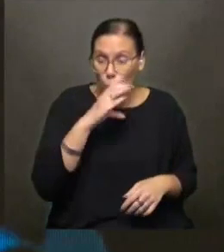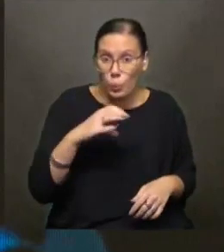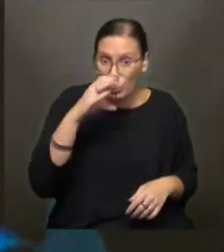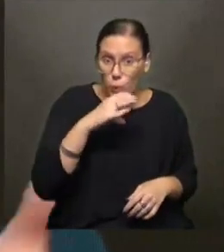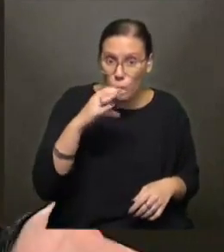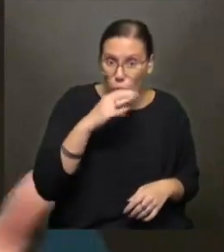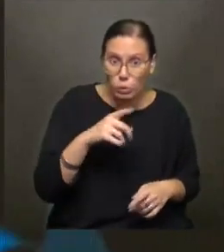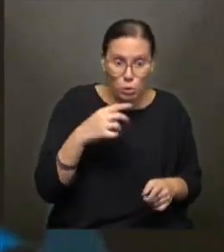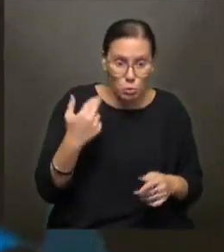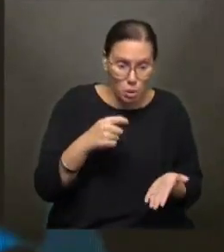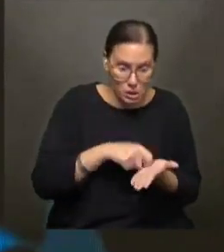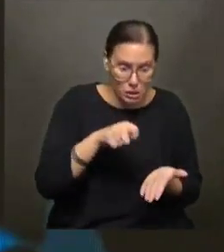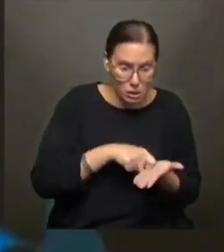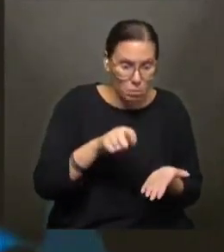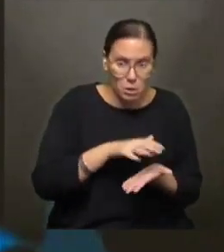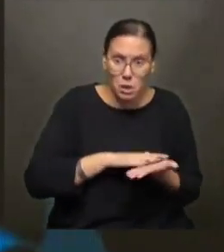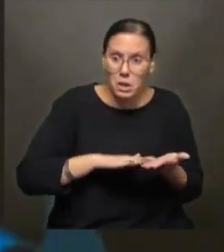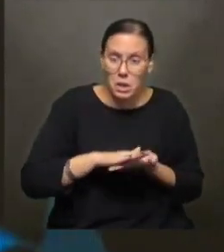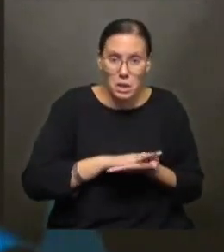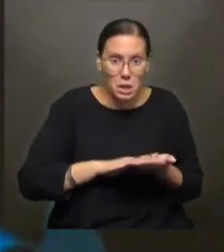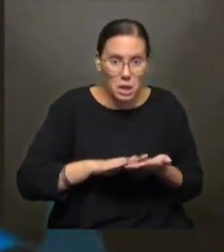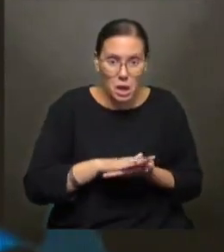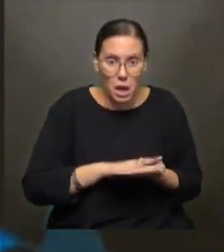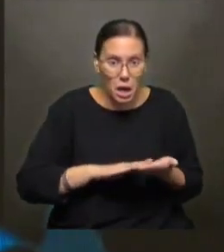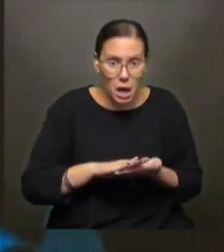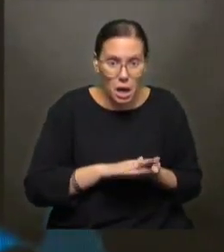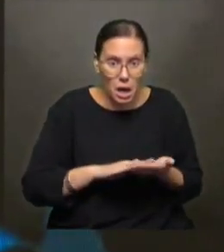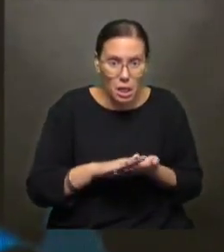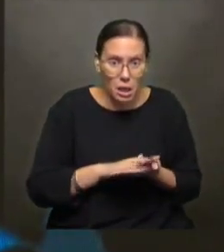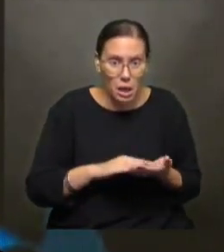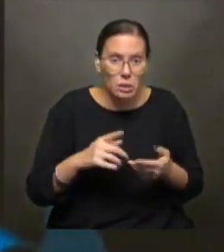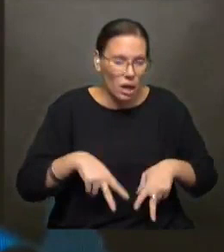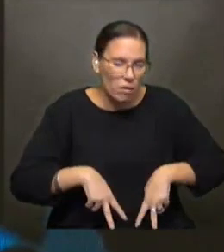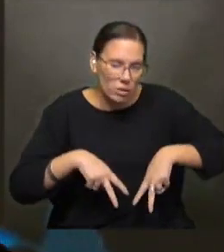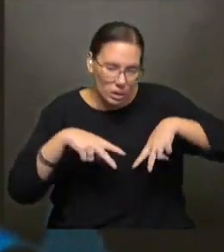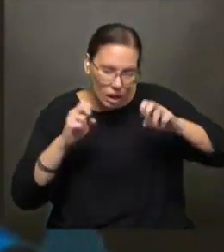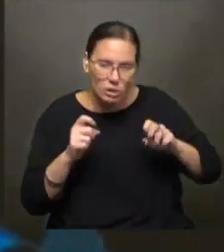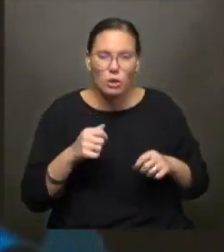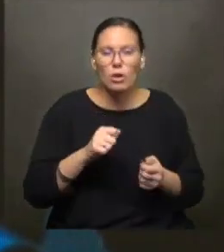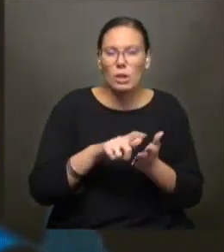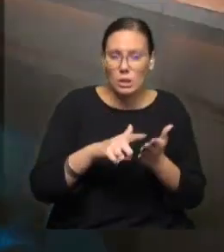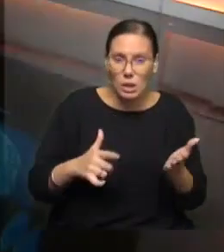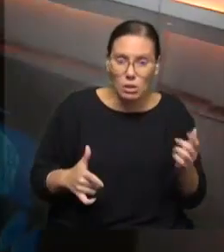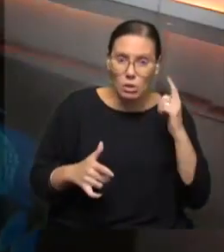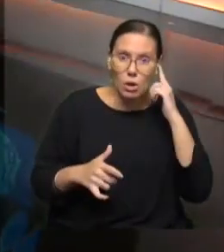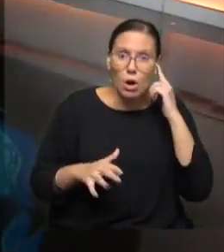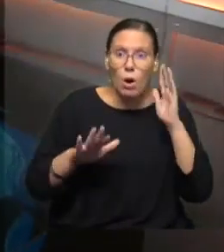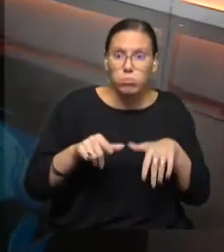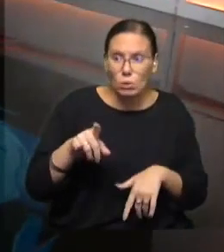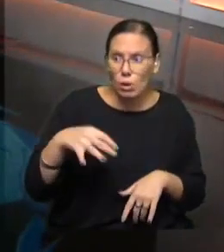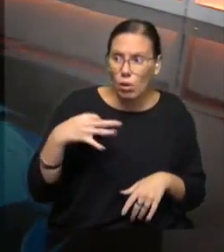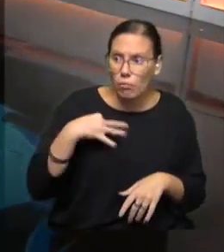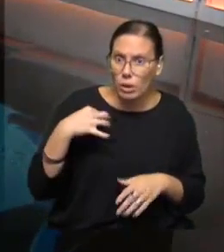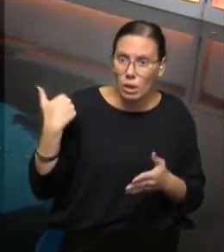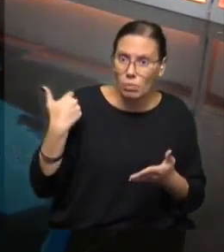no se ha escrito Hasta ahora nada por lo menos a nivel de investigación literario y demás sobre su